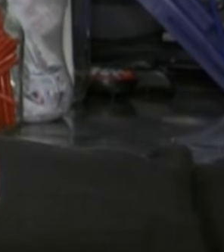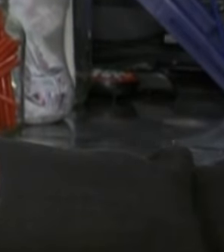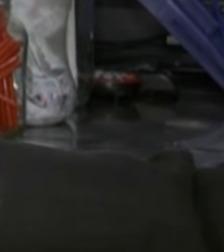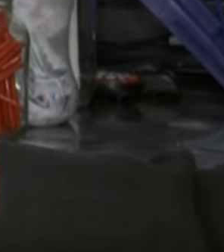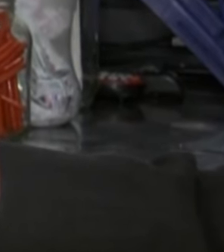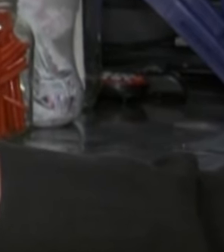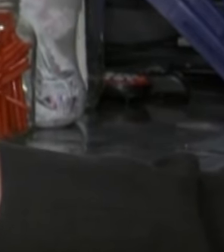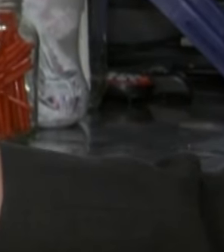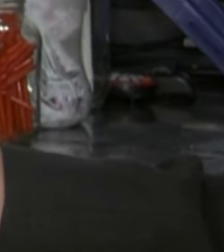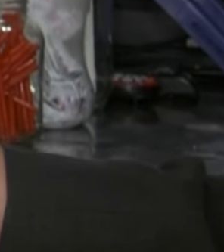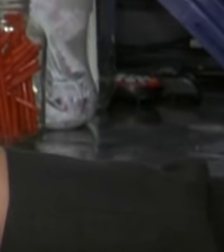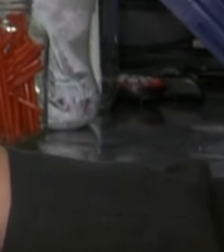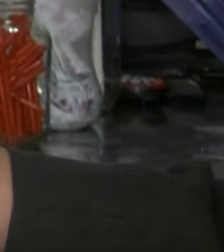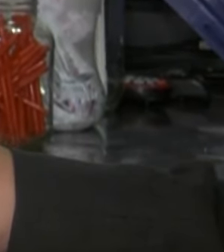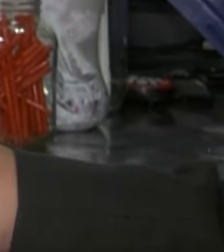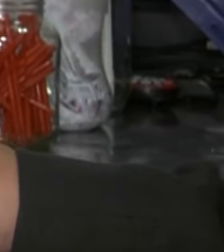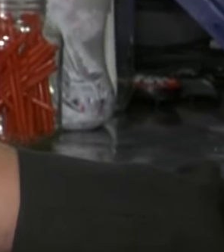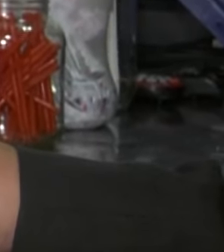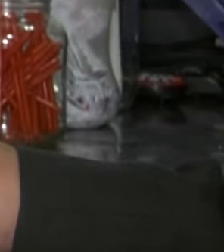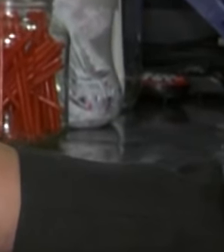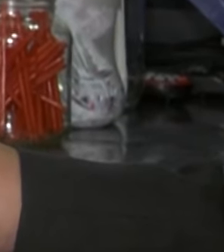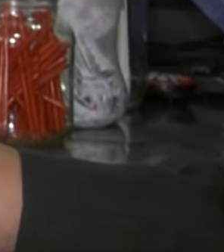hicimos